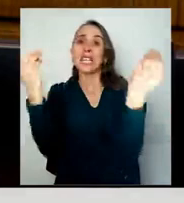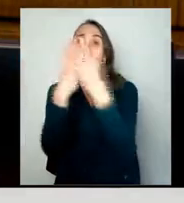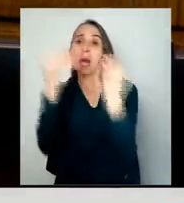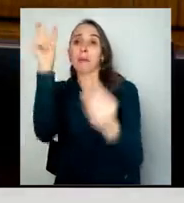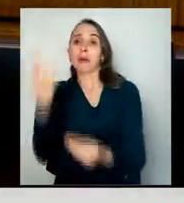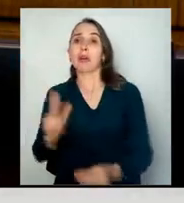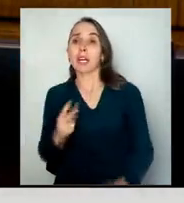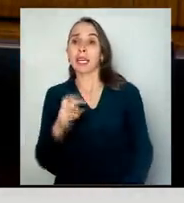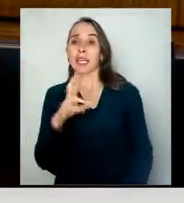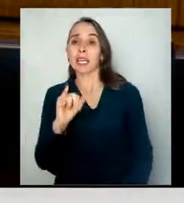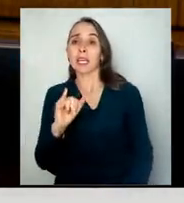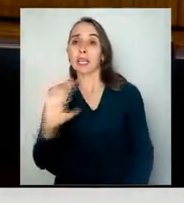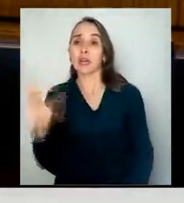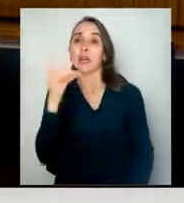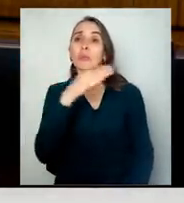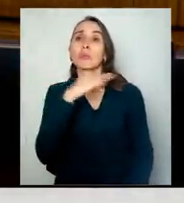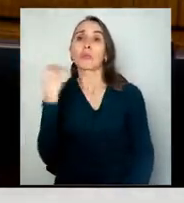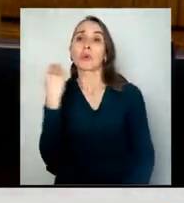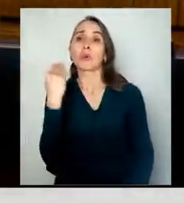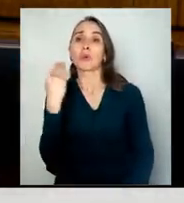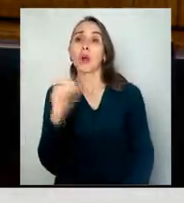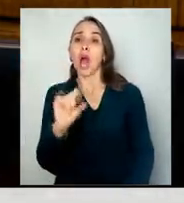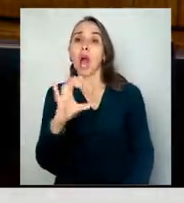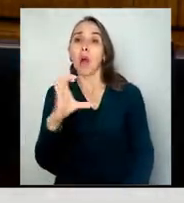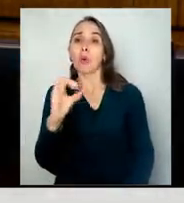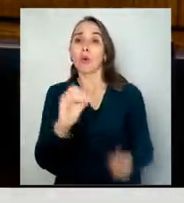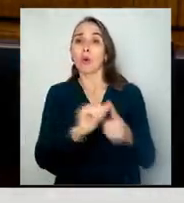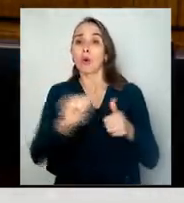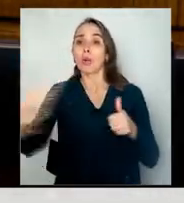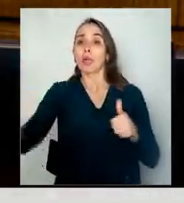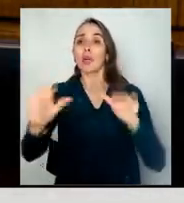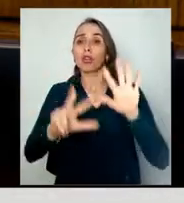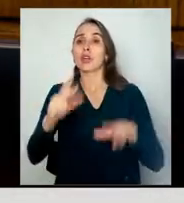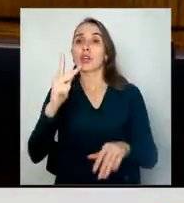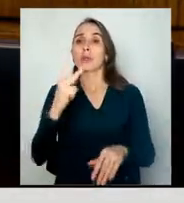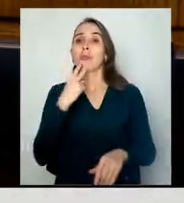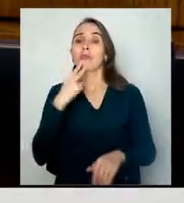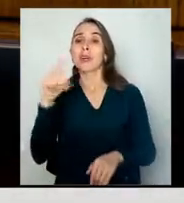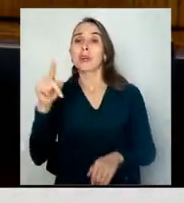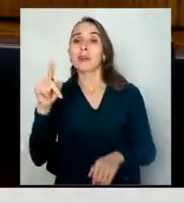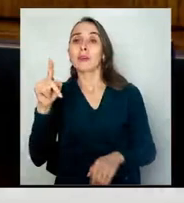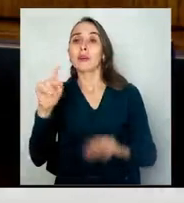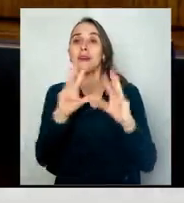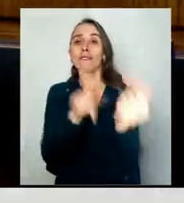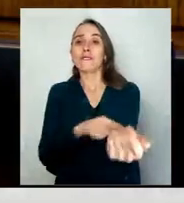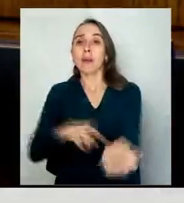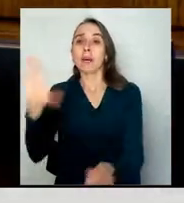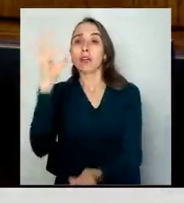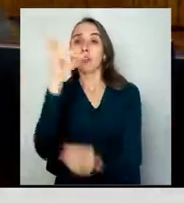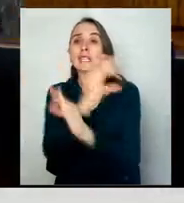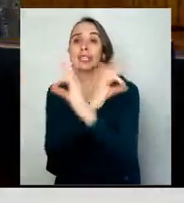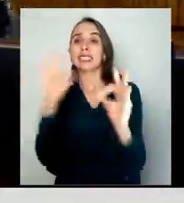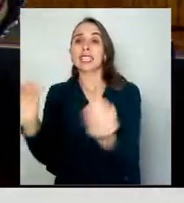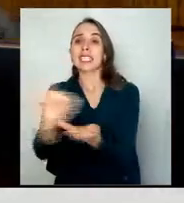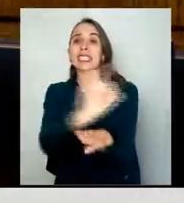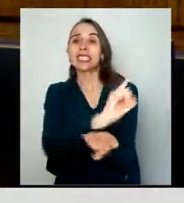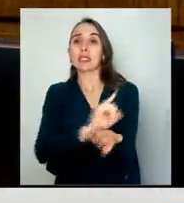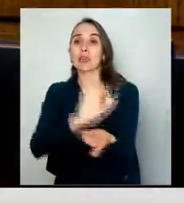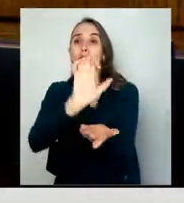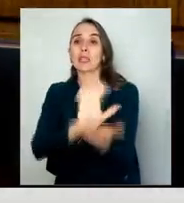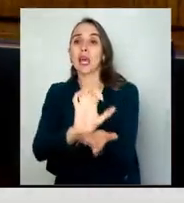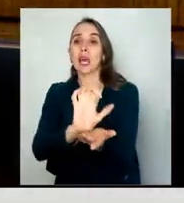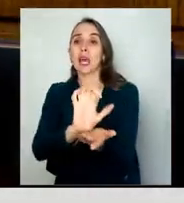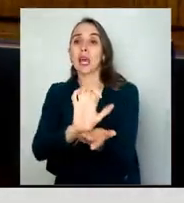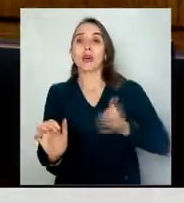fue encontrado fallecido en el sector de auco a más de 18 kilómetros donde vivía fue encontrado por su familia ningún organismo competente del estado en este caso a las policías